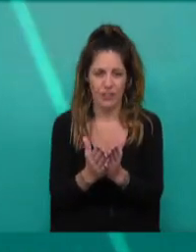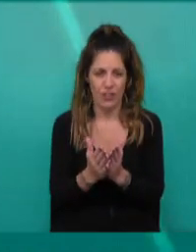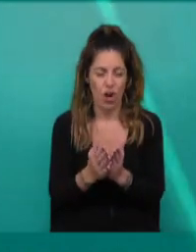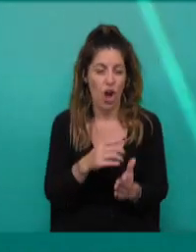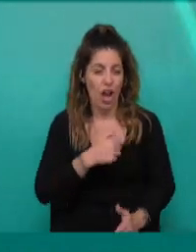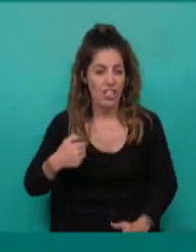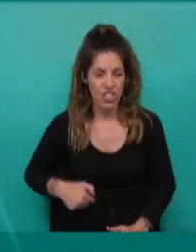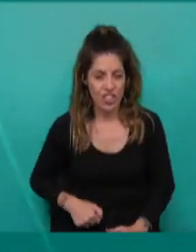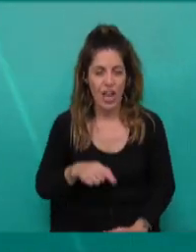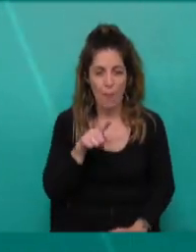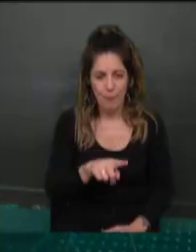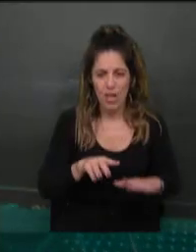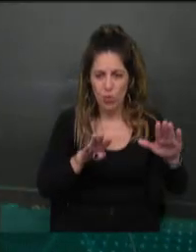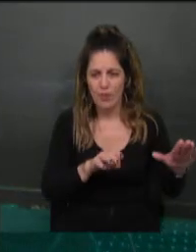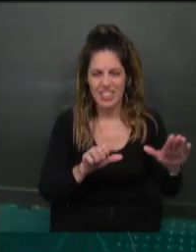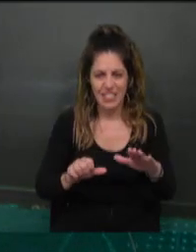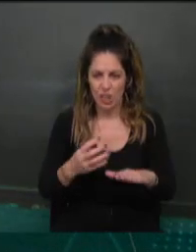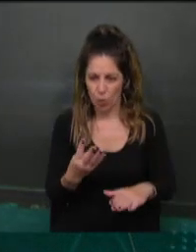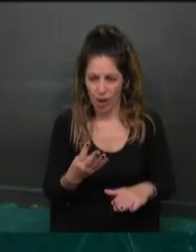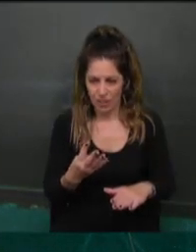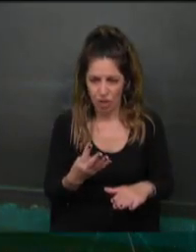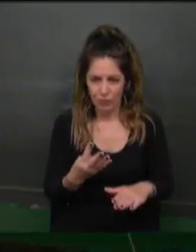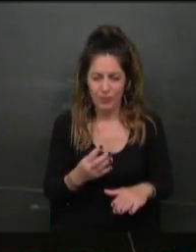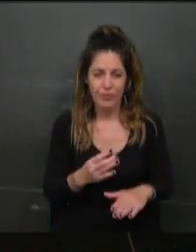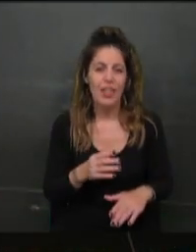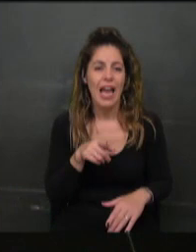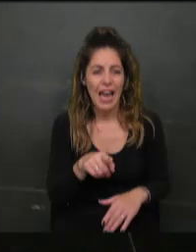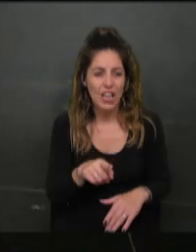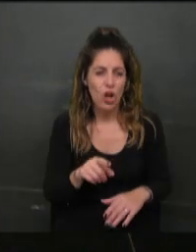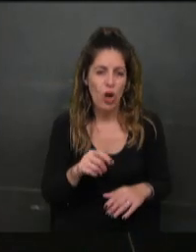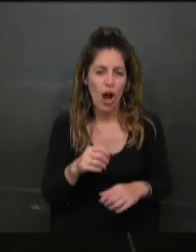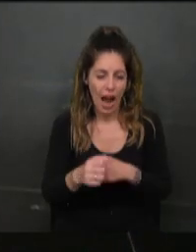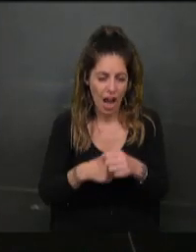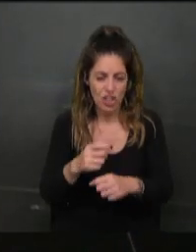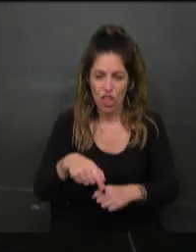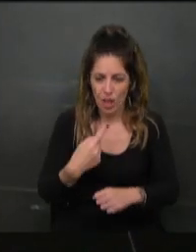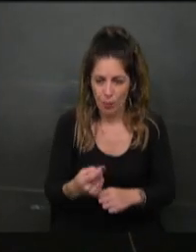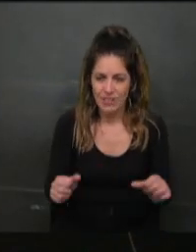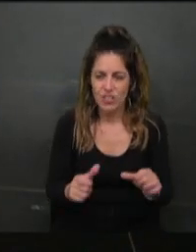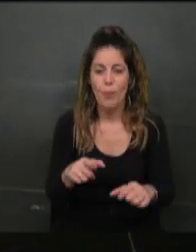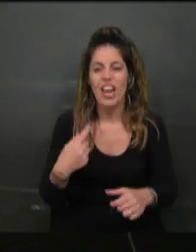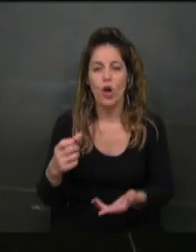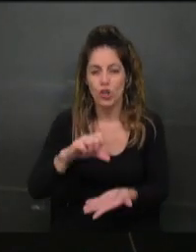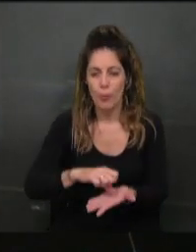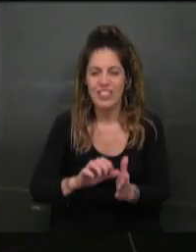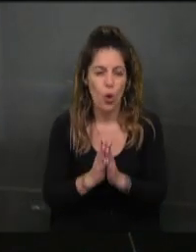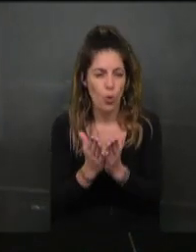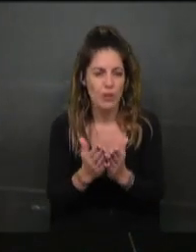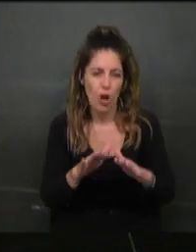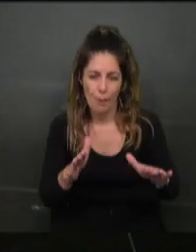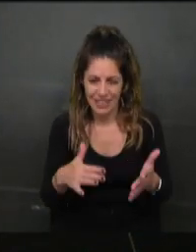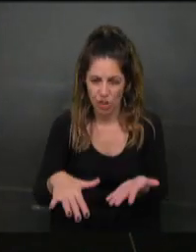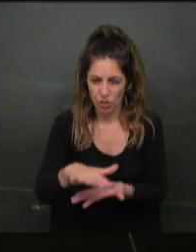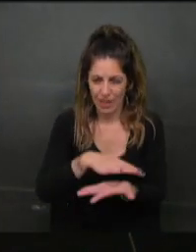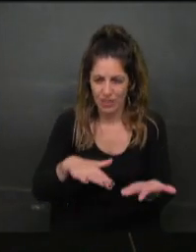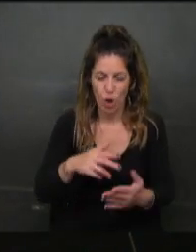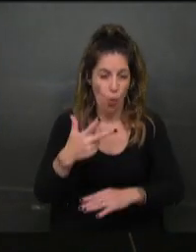1964 crónica de un desafío eh Y con un mecanismo que poquitos años después aplicó para otro país un libro similar que hizo sobre la situación